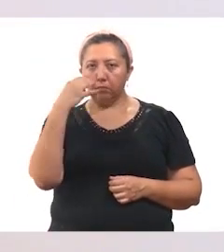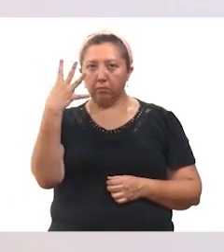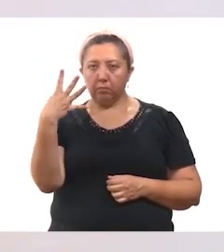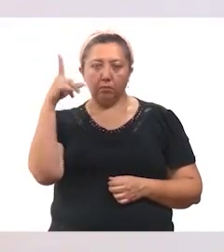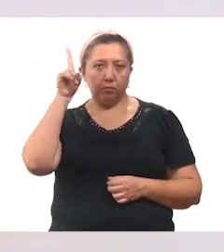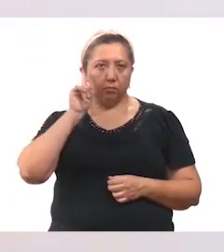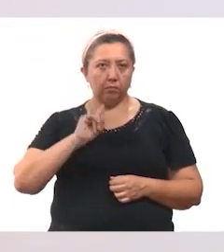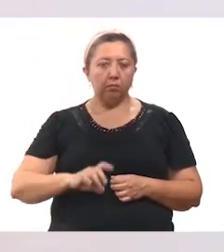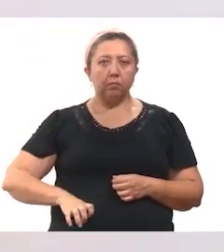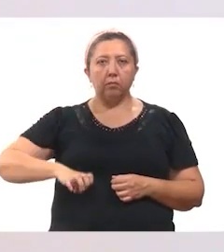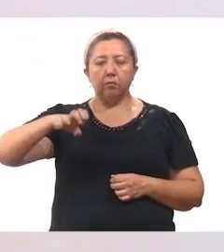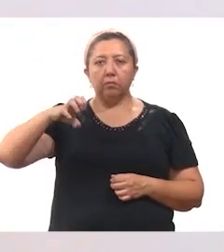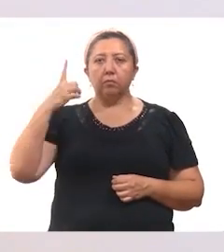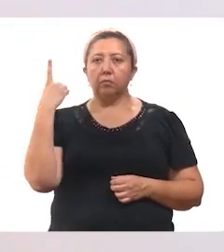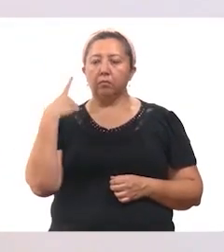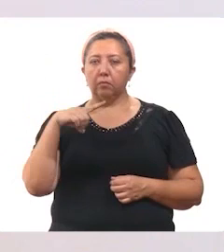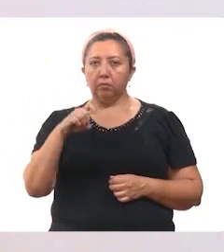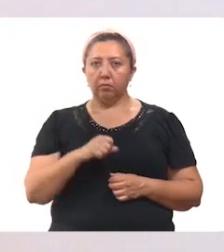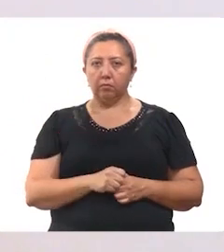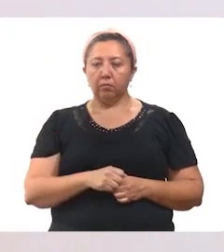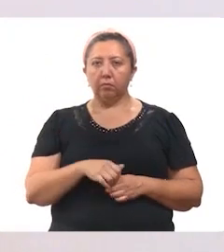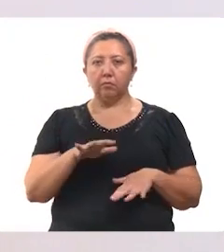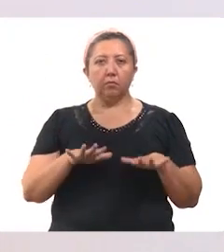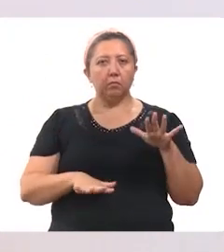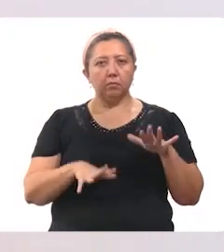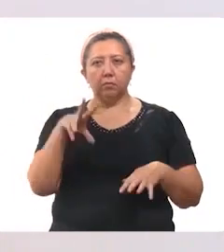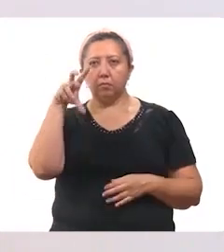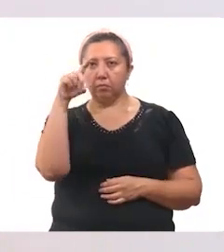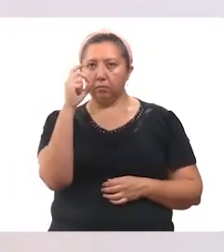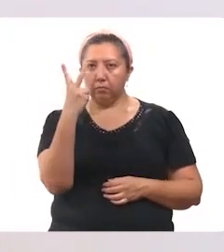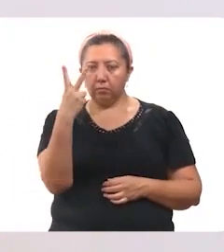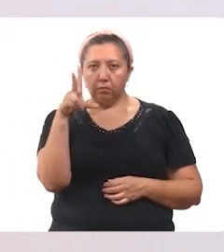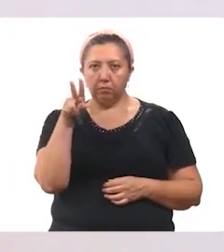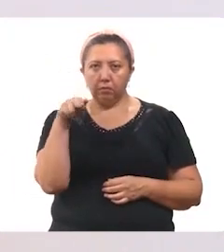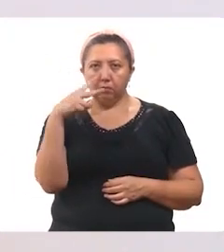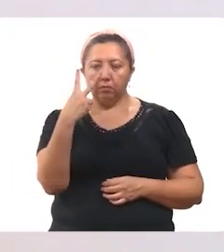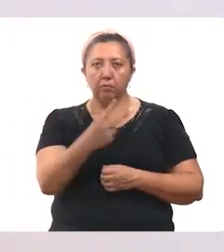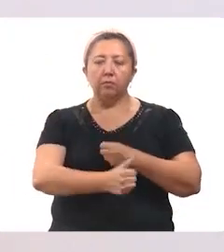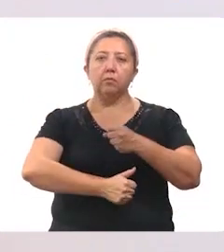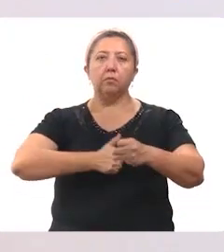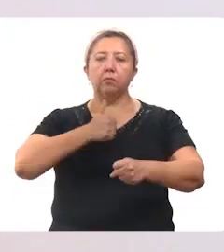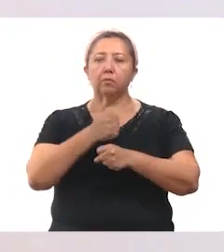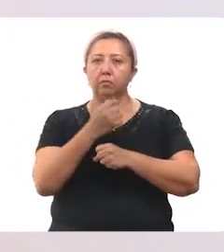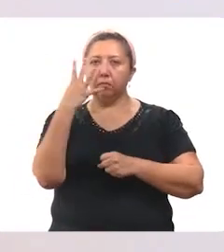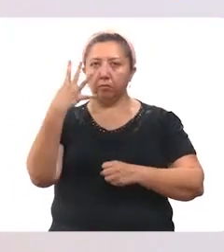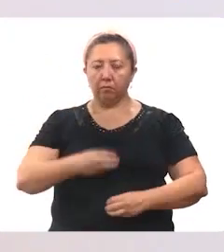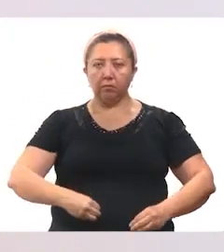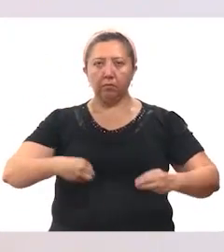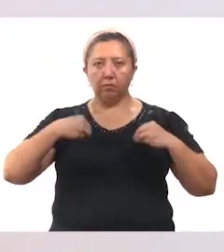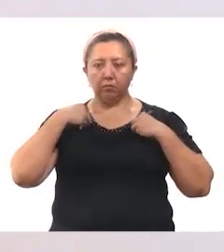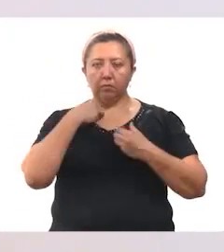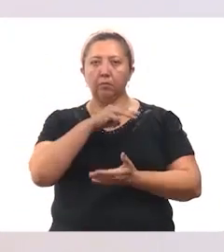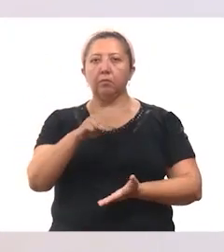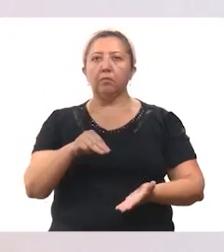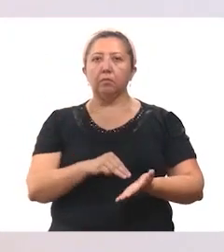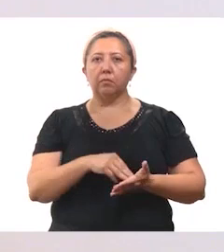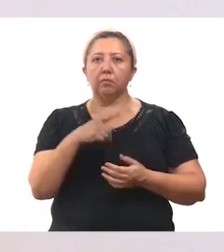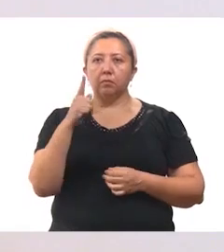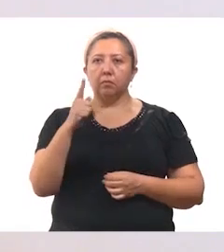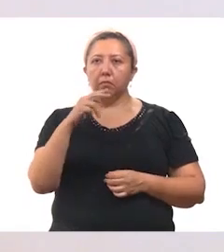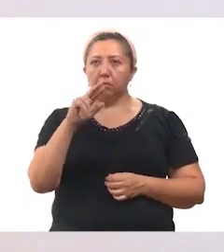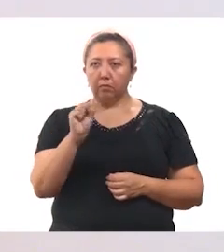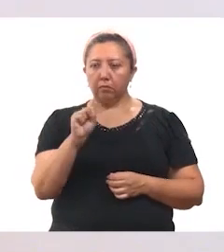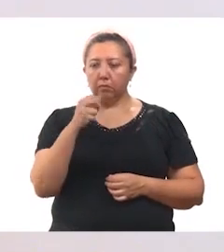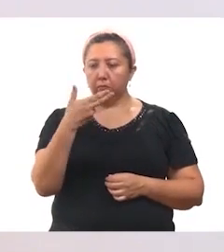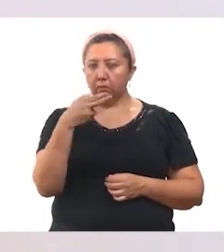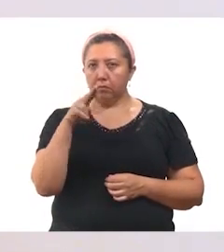4 mujeres de un rango de edad de entre 32 a 82 años. 4 residían en Mérida, 1 en